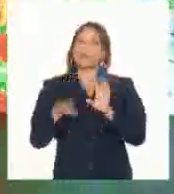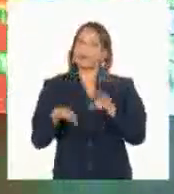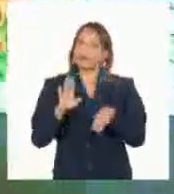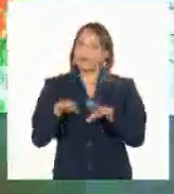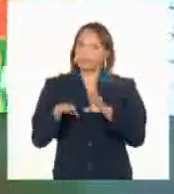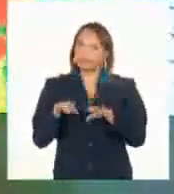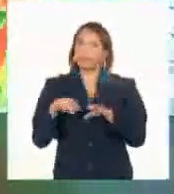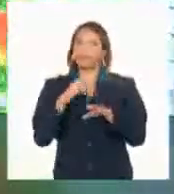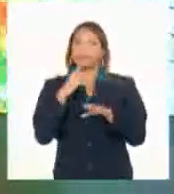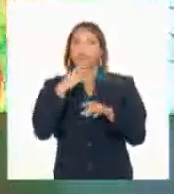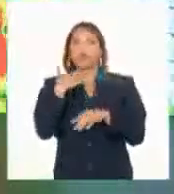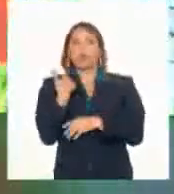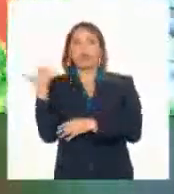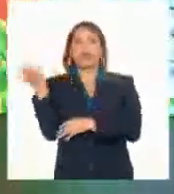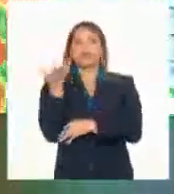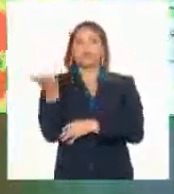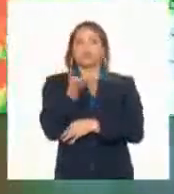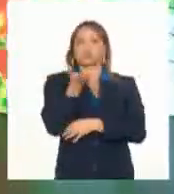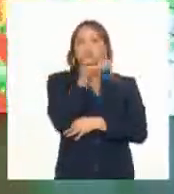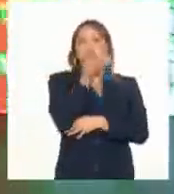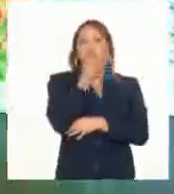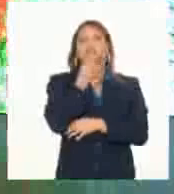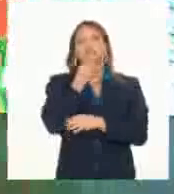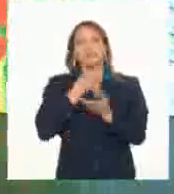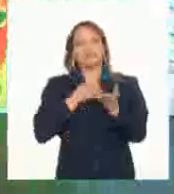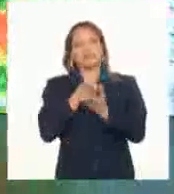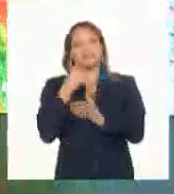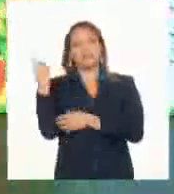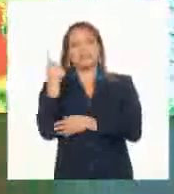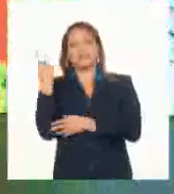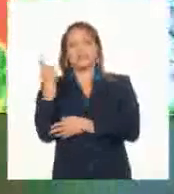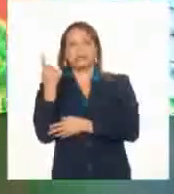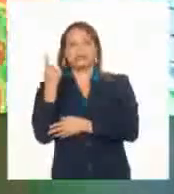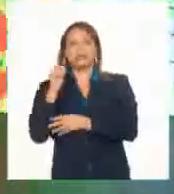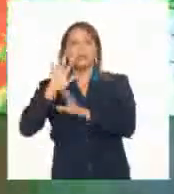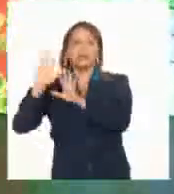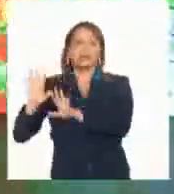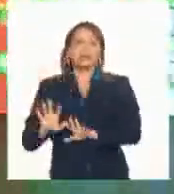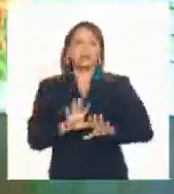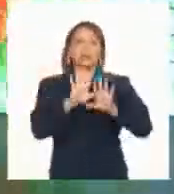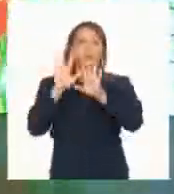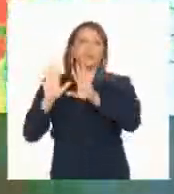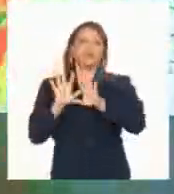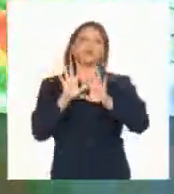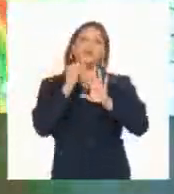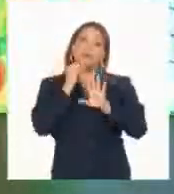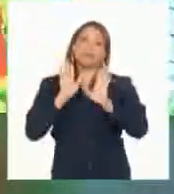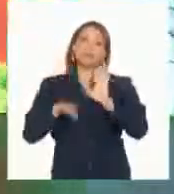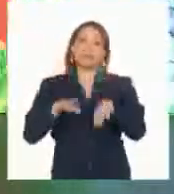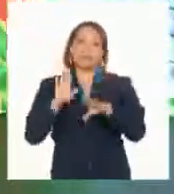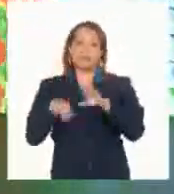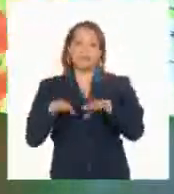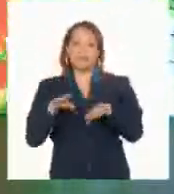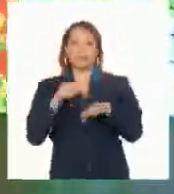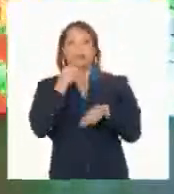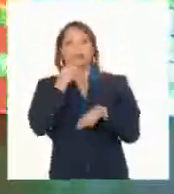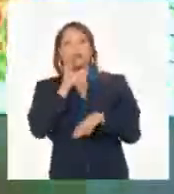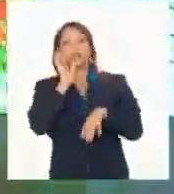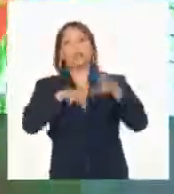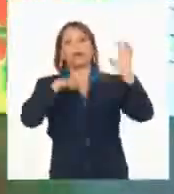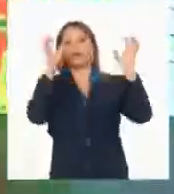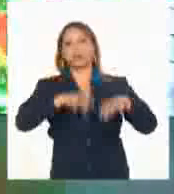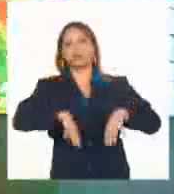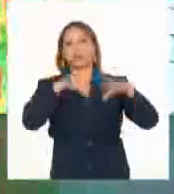la formación o no de este ciclón tropical, del desarrollo que tenga la intensificación, las lluvias que